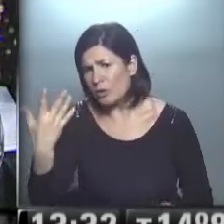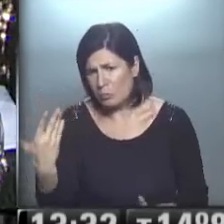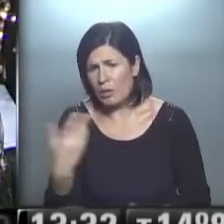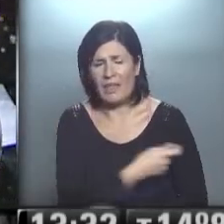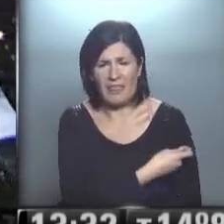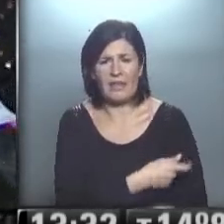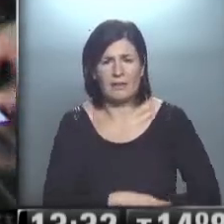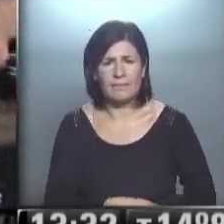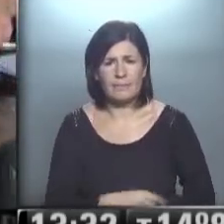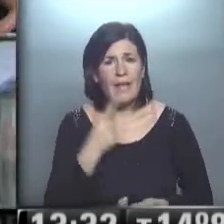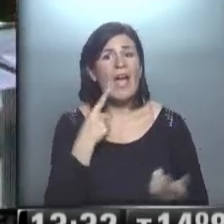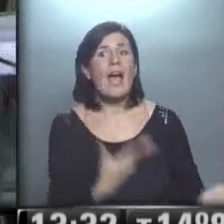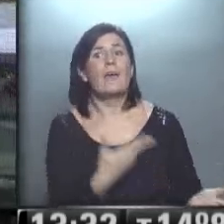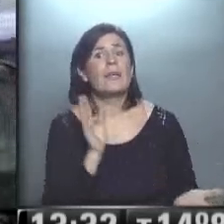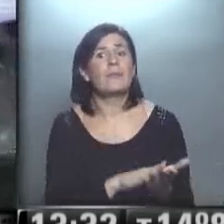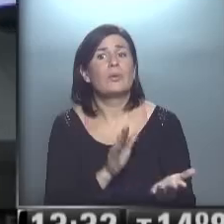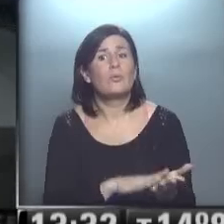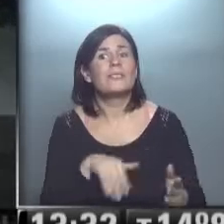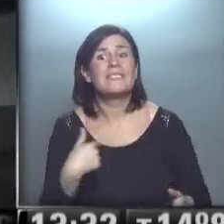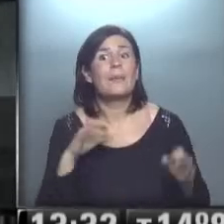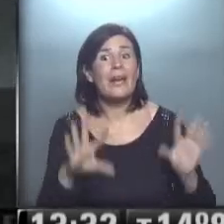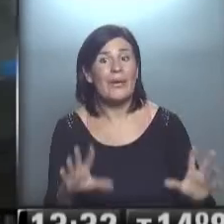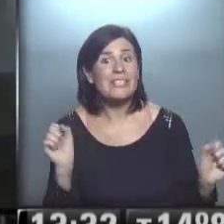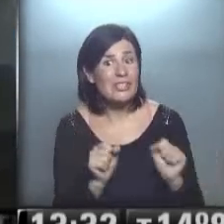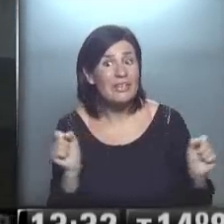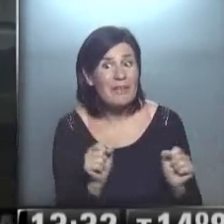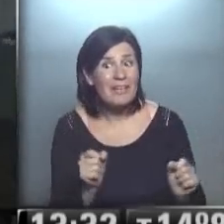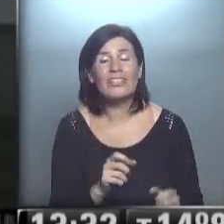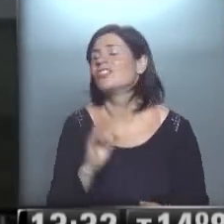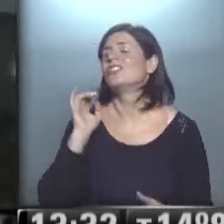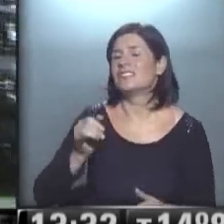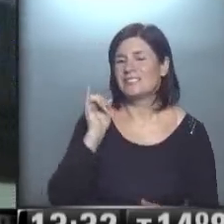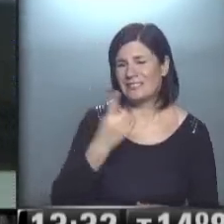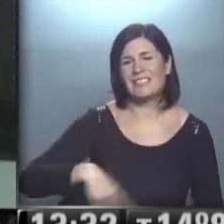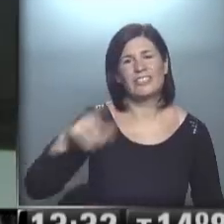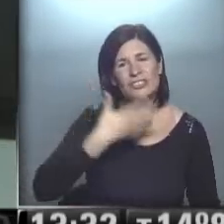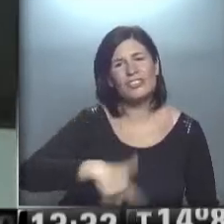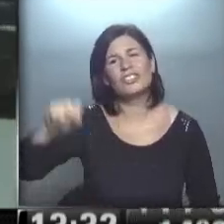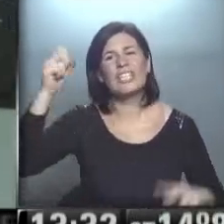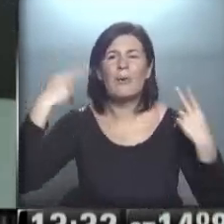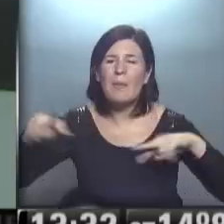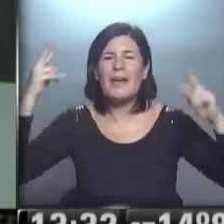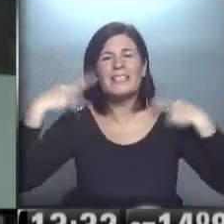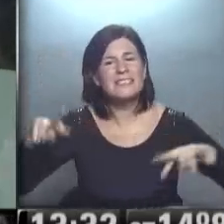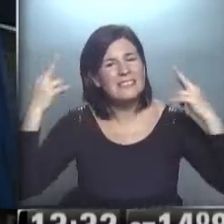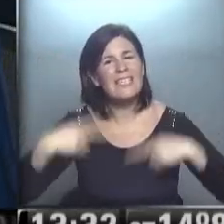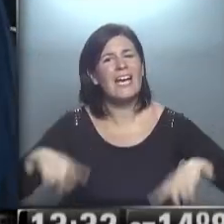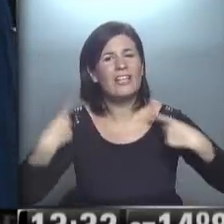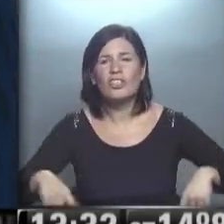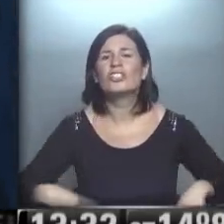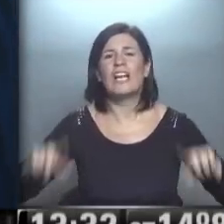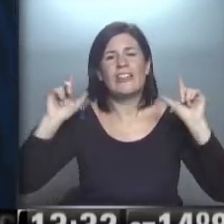Bueno, está Gabriela con más propuestas para los peques en estas vacaciones. Exacto, no solo los vacunamos, también los llevamos a pasear. Hay mucho para disfrutar, mucho